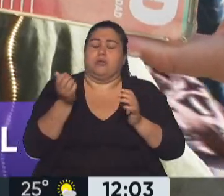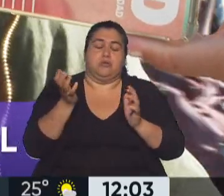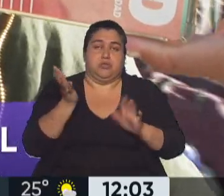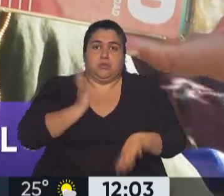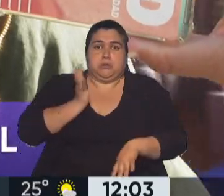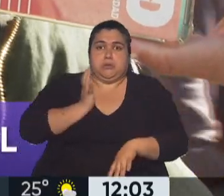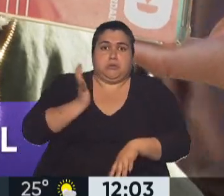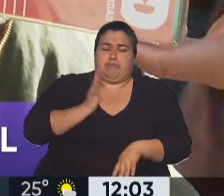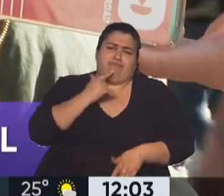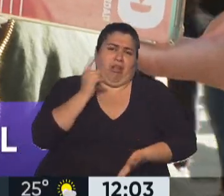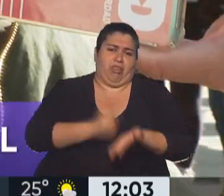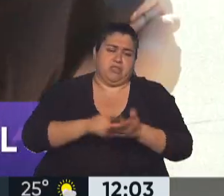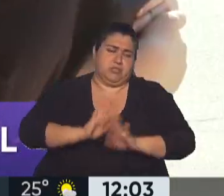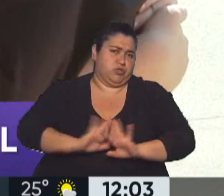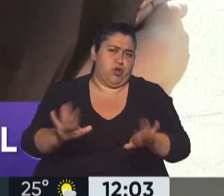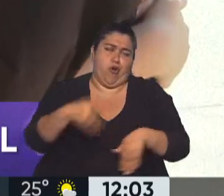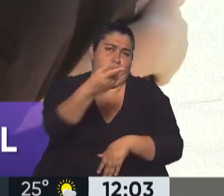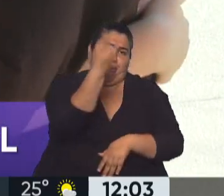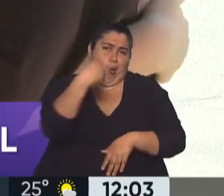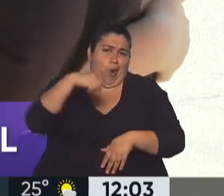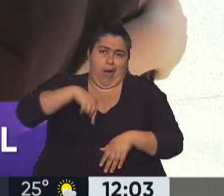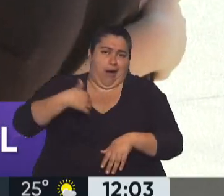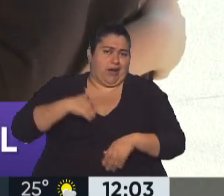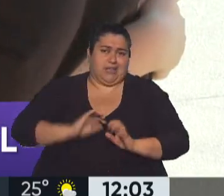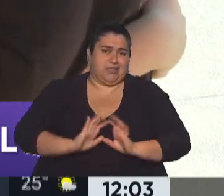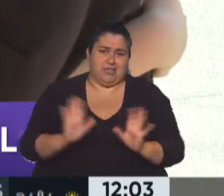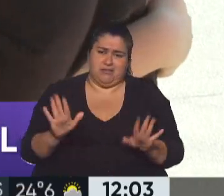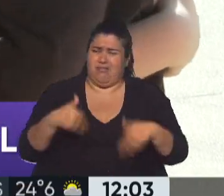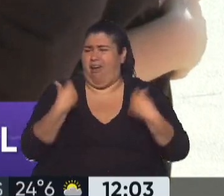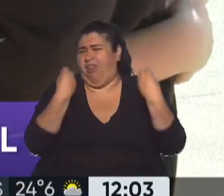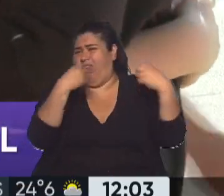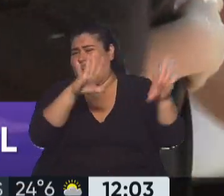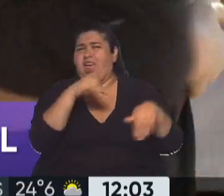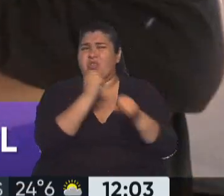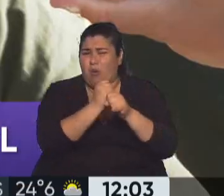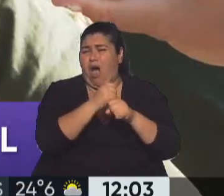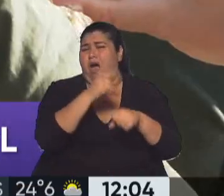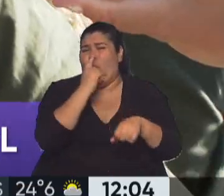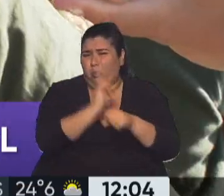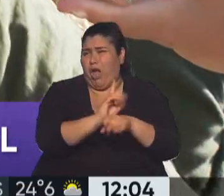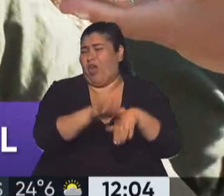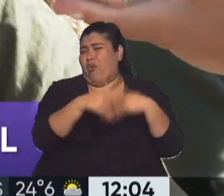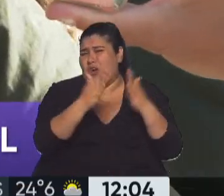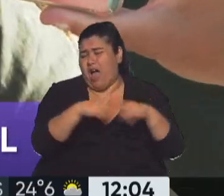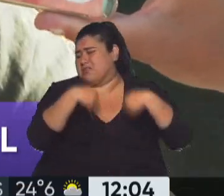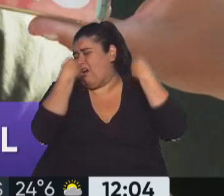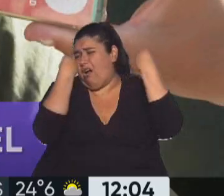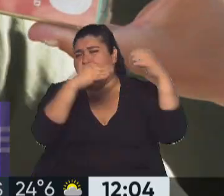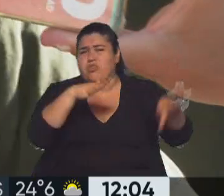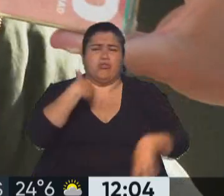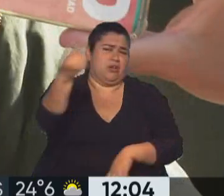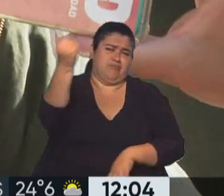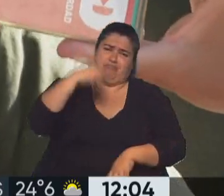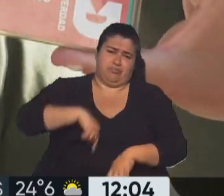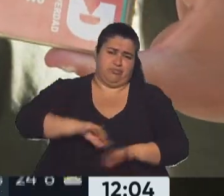así que la mejor decisión es volver para acá a nuestro país. Dejé todo, casa, trabajo, perro, todo y bueno, ahora